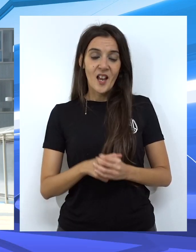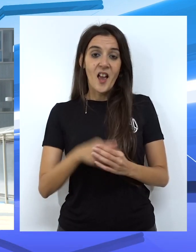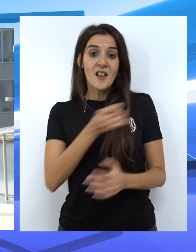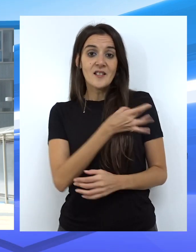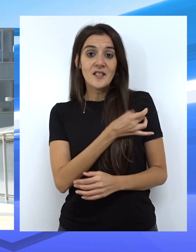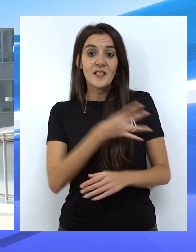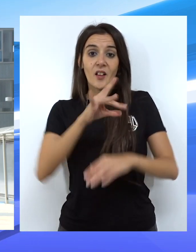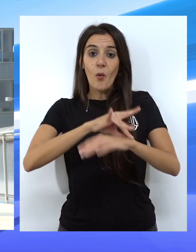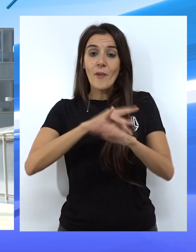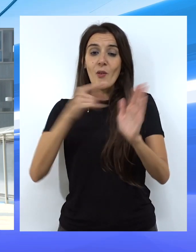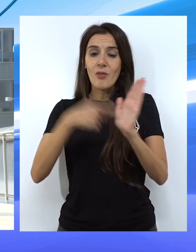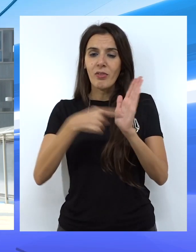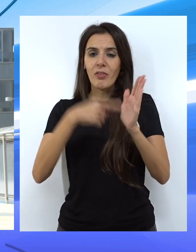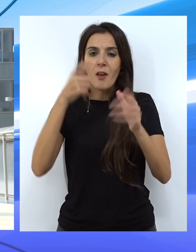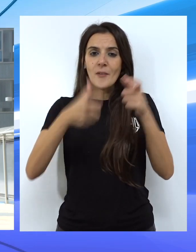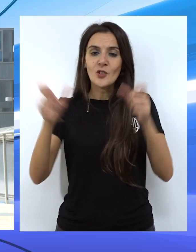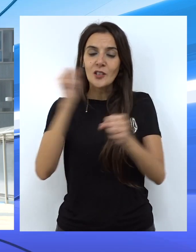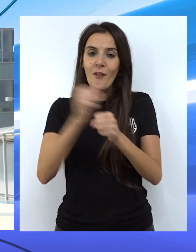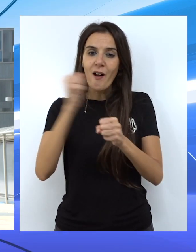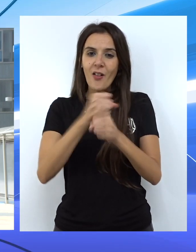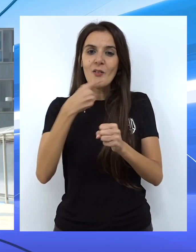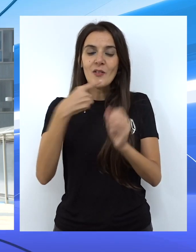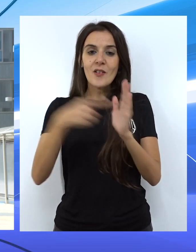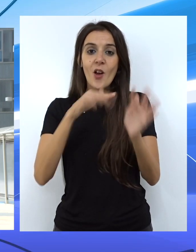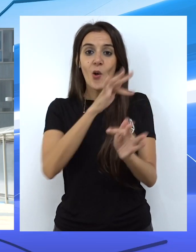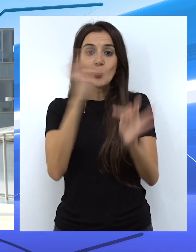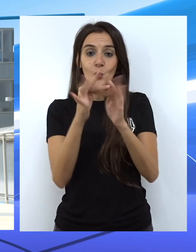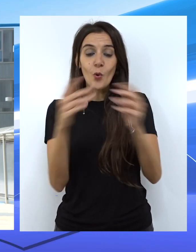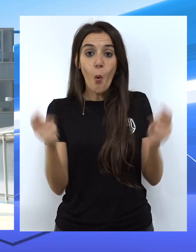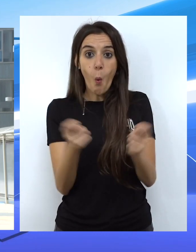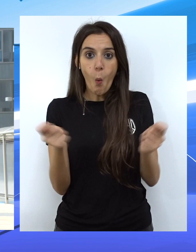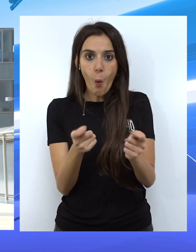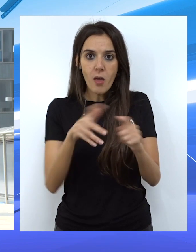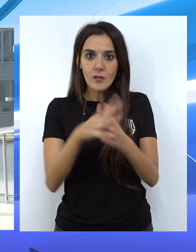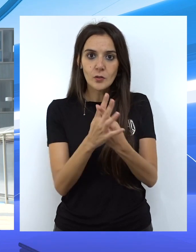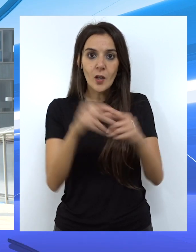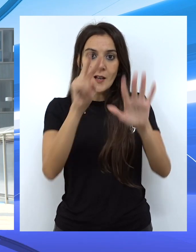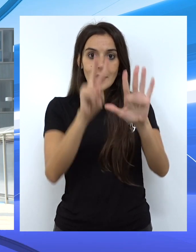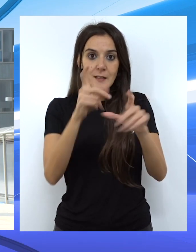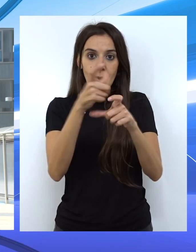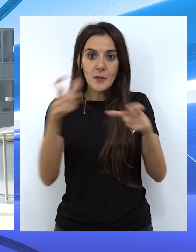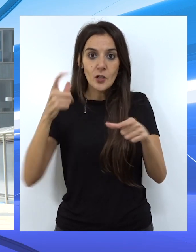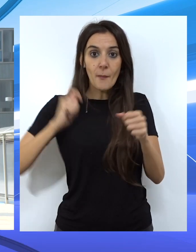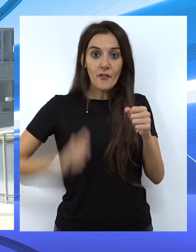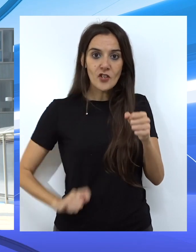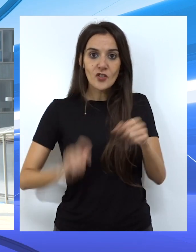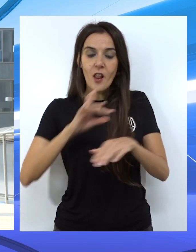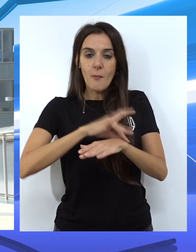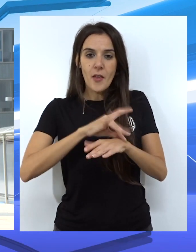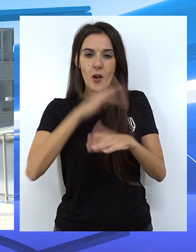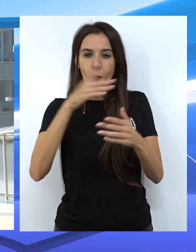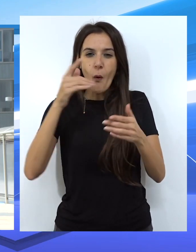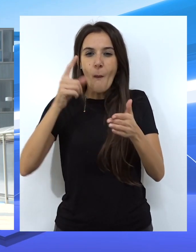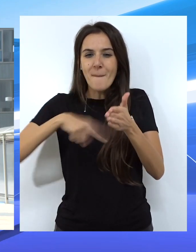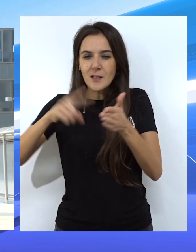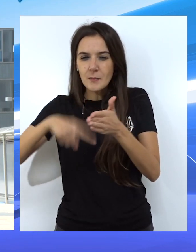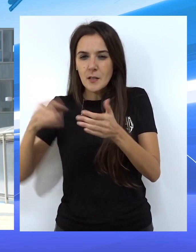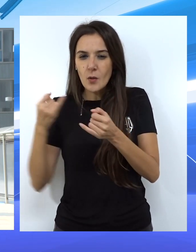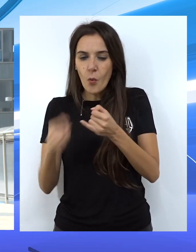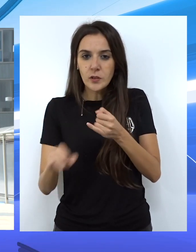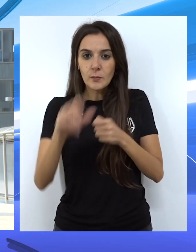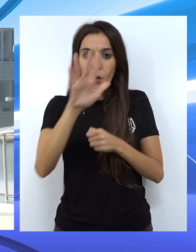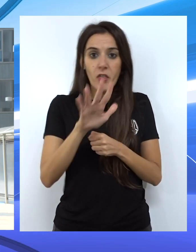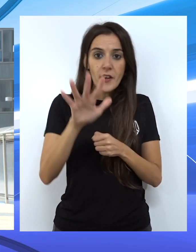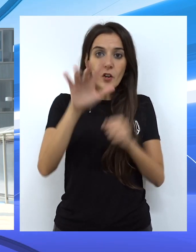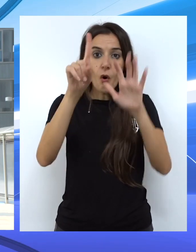según el sindicato médico los trabajadores declaran que el turno de urgencias suele contar con siete médicos pero que los últimos meses han llegado